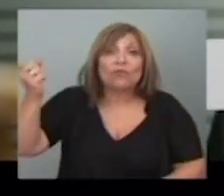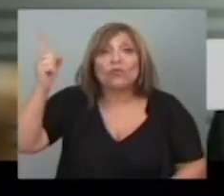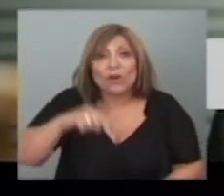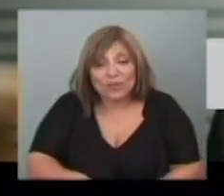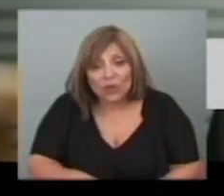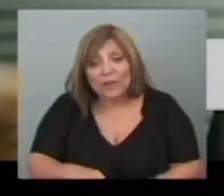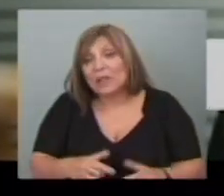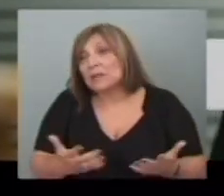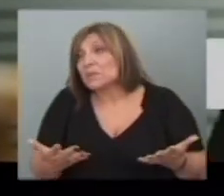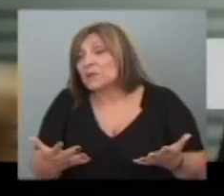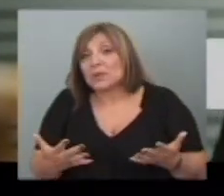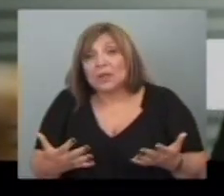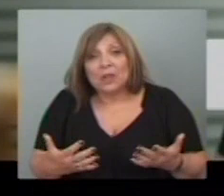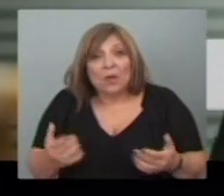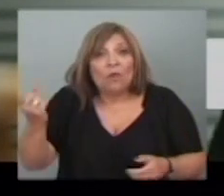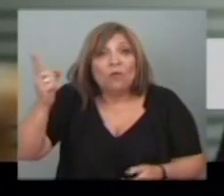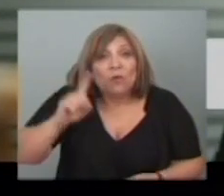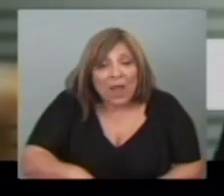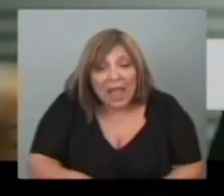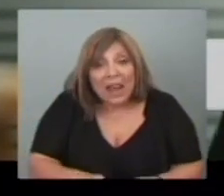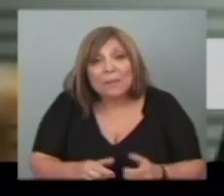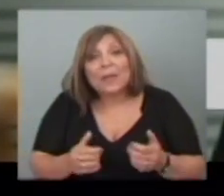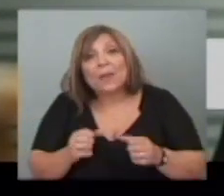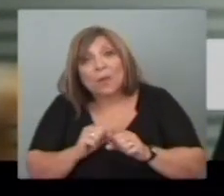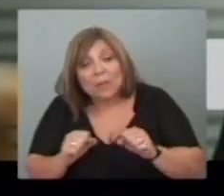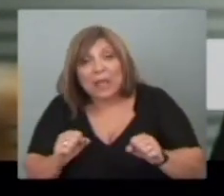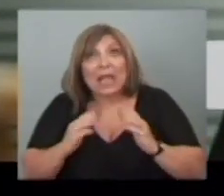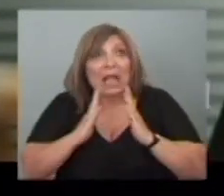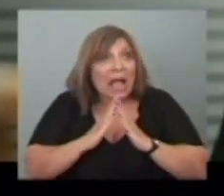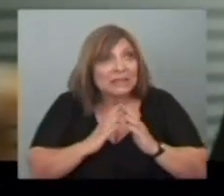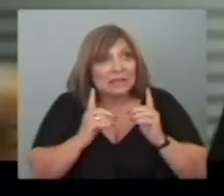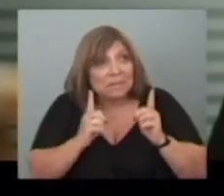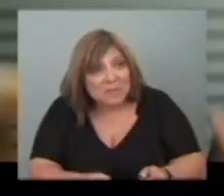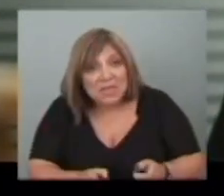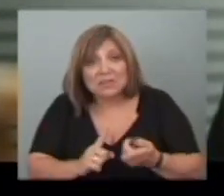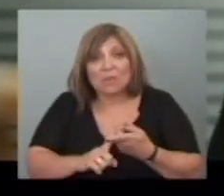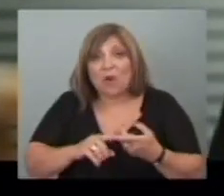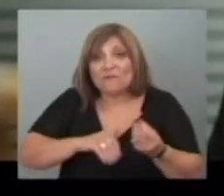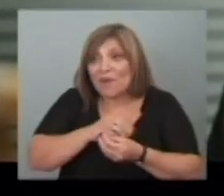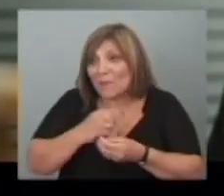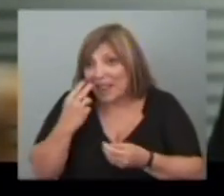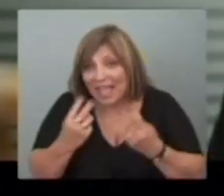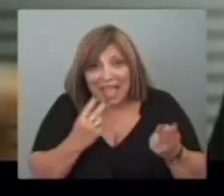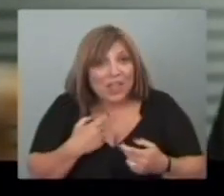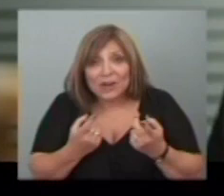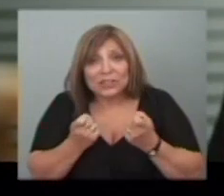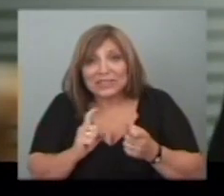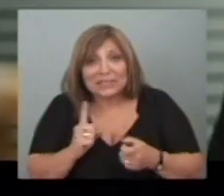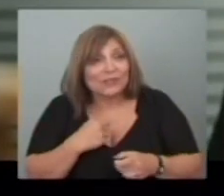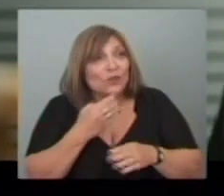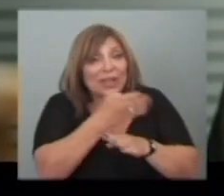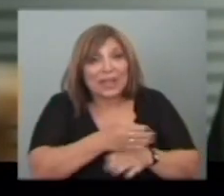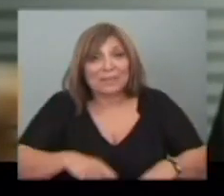y simplemente vuelve, ya quizás mantiene su casa, su familia y no tiene que pasar por el Ministerio de